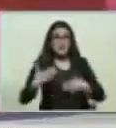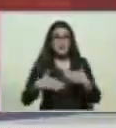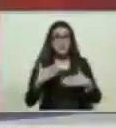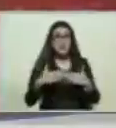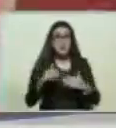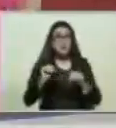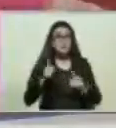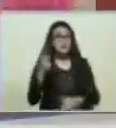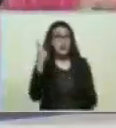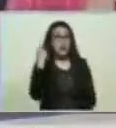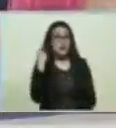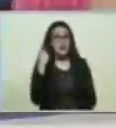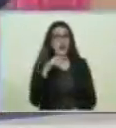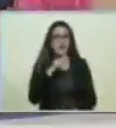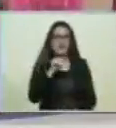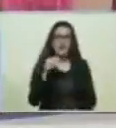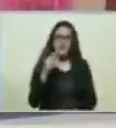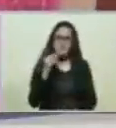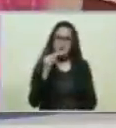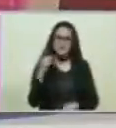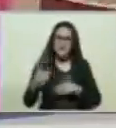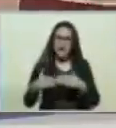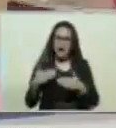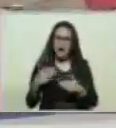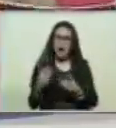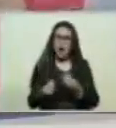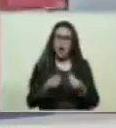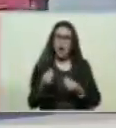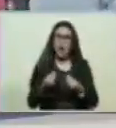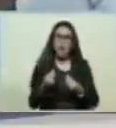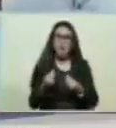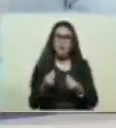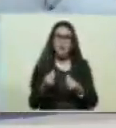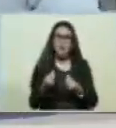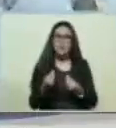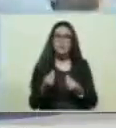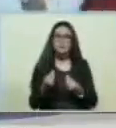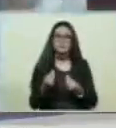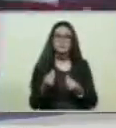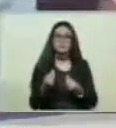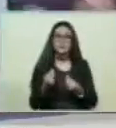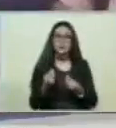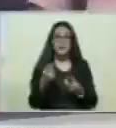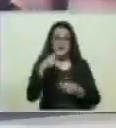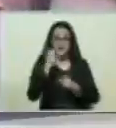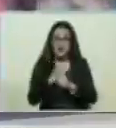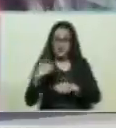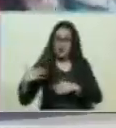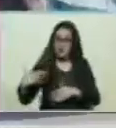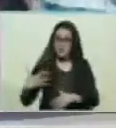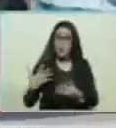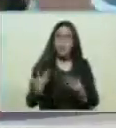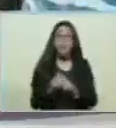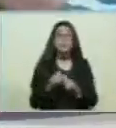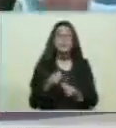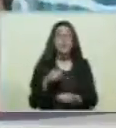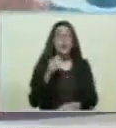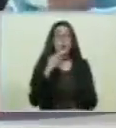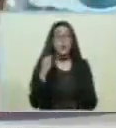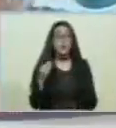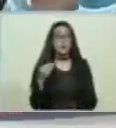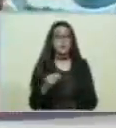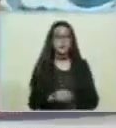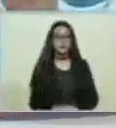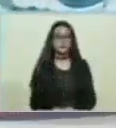y ella nos va a hablar un poco de cómo ha sido la experiencia de su entidad al frente de este apoyo, de este trabajo que se viene haciendo con la juventud productora.